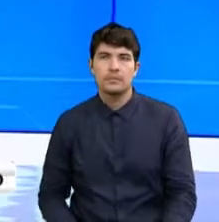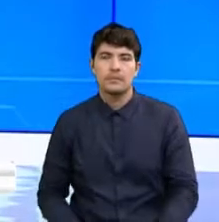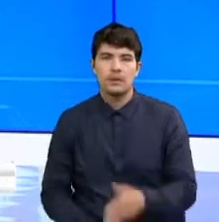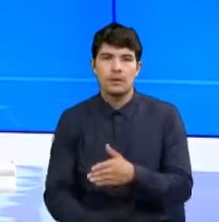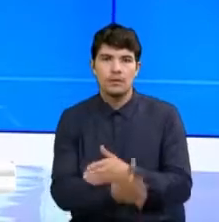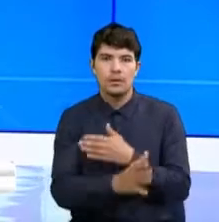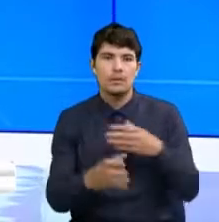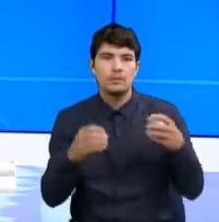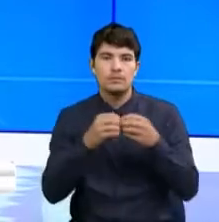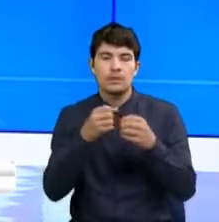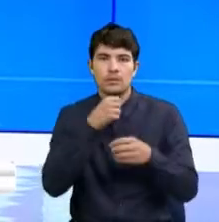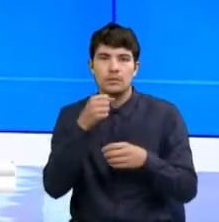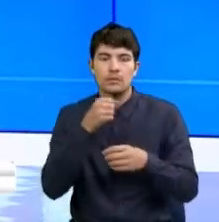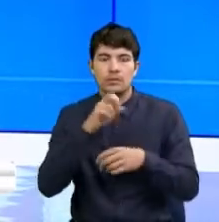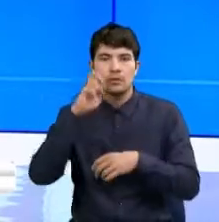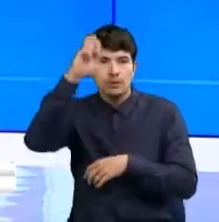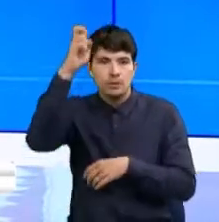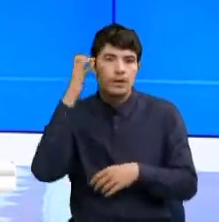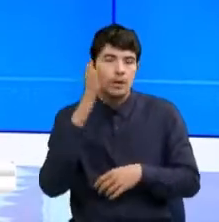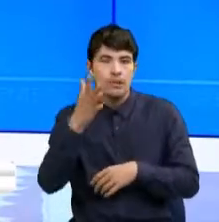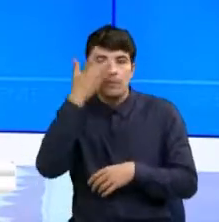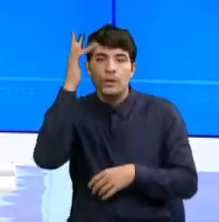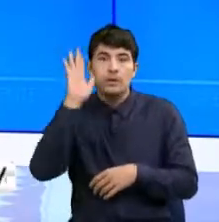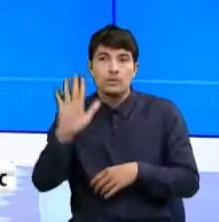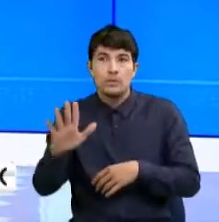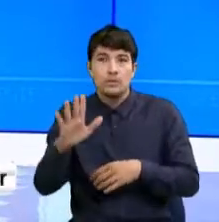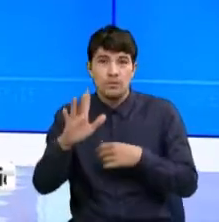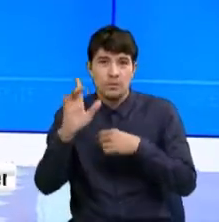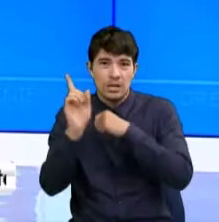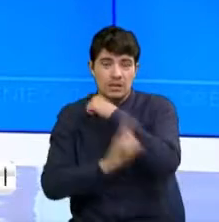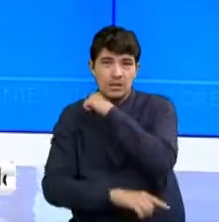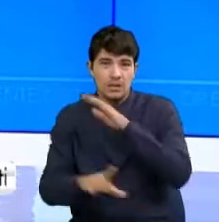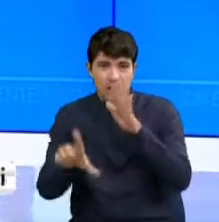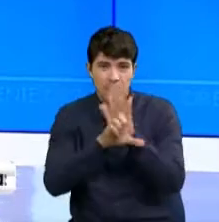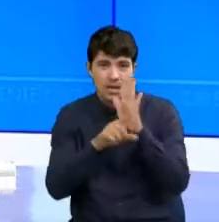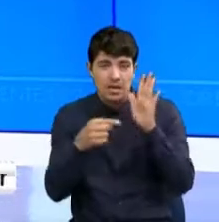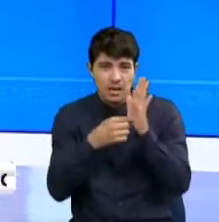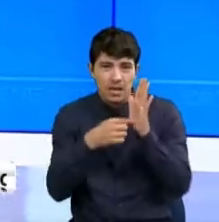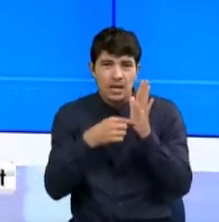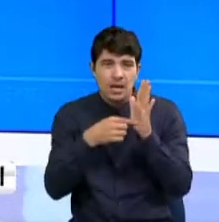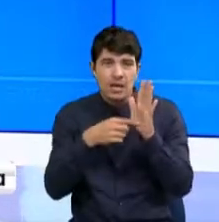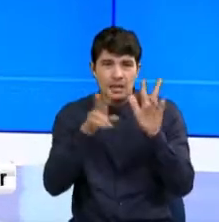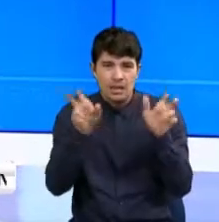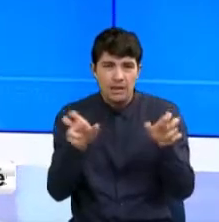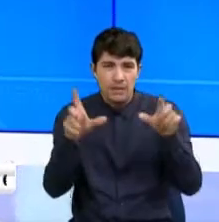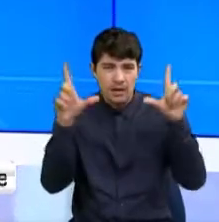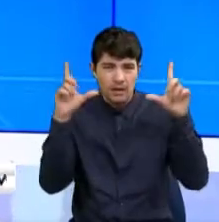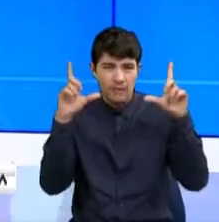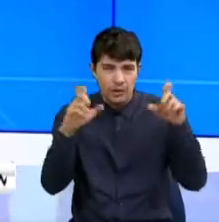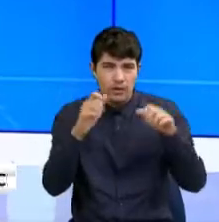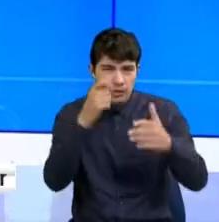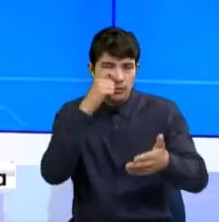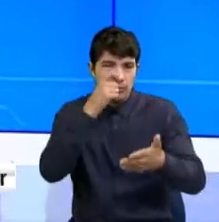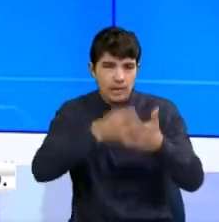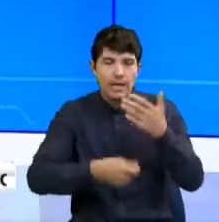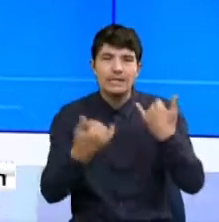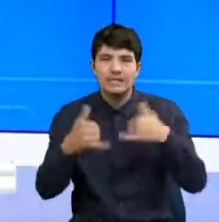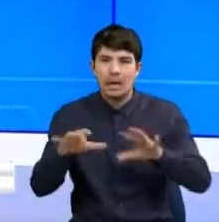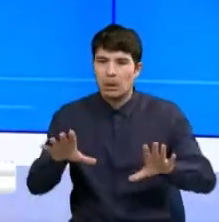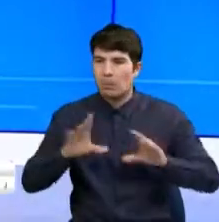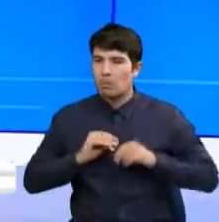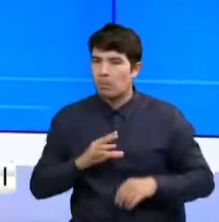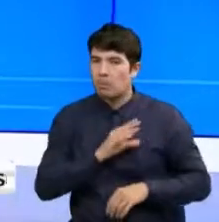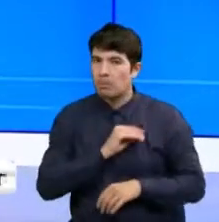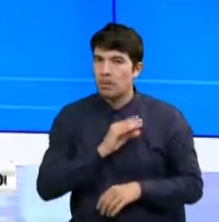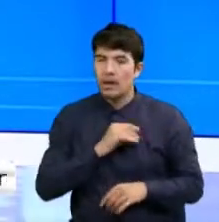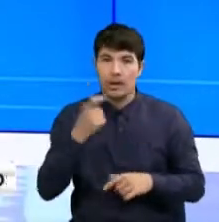Continuamos con más noticias en Norte de Santander porque la sanción presidencial de la ley que regula el tema de las fotomultas en Colombia fue recibida con beneplácito